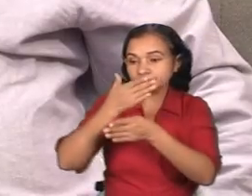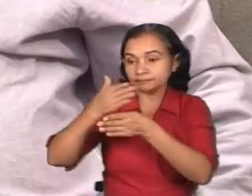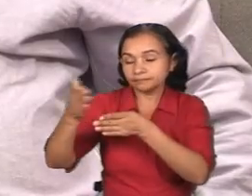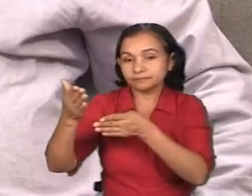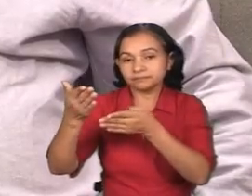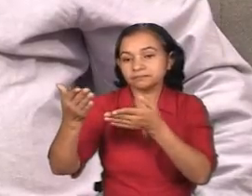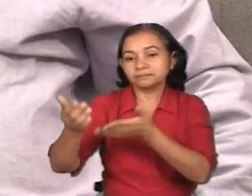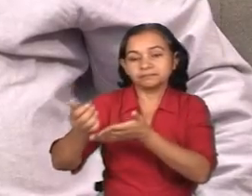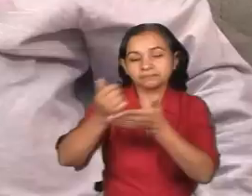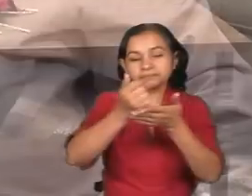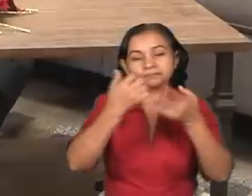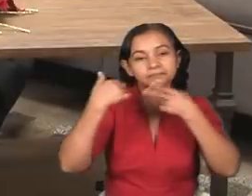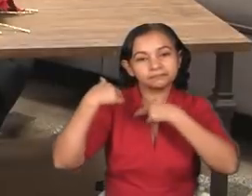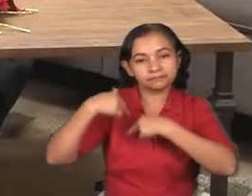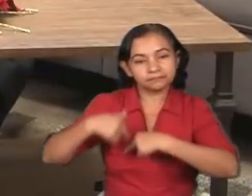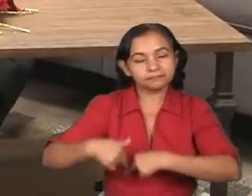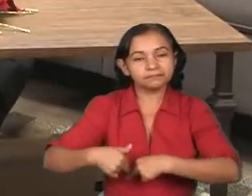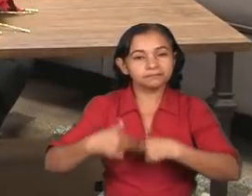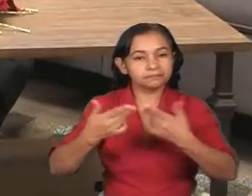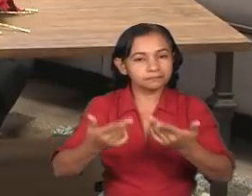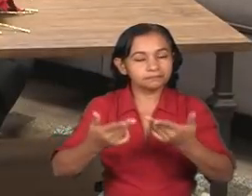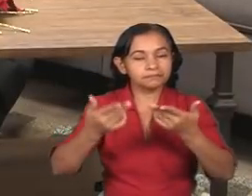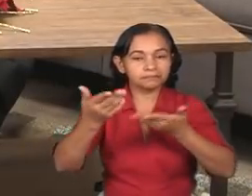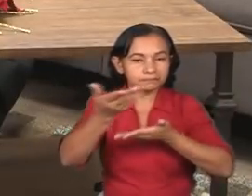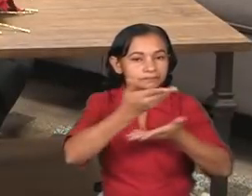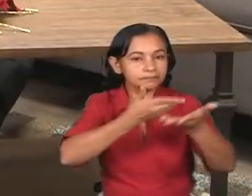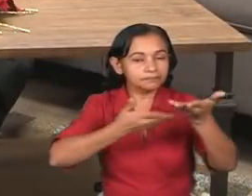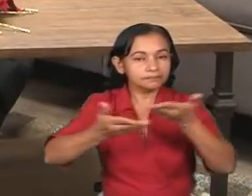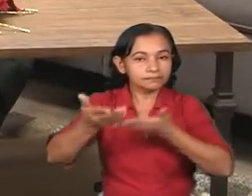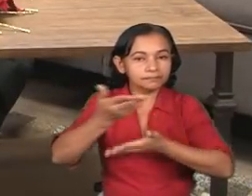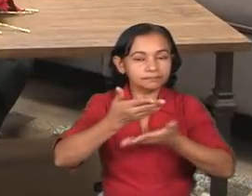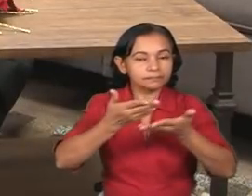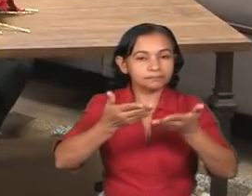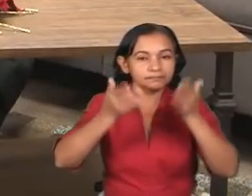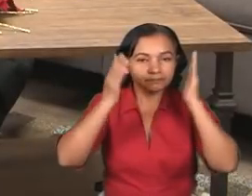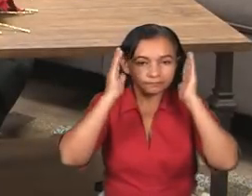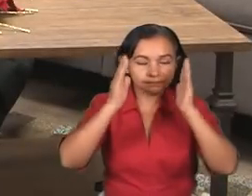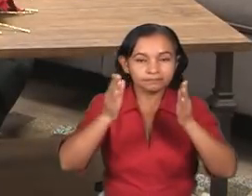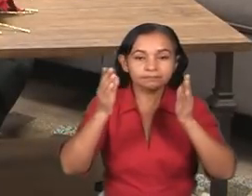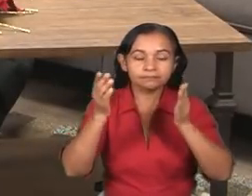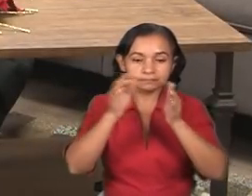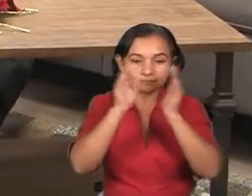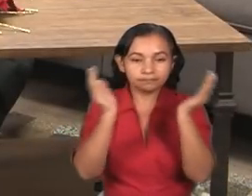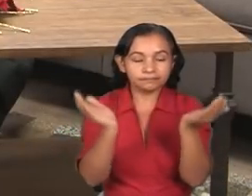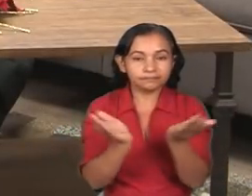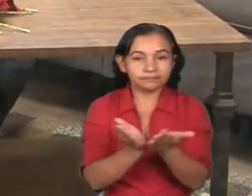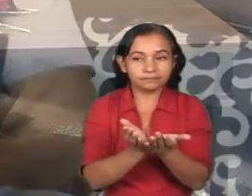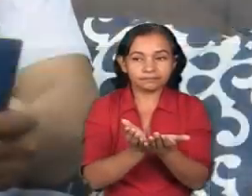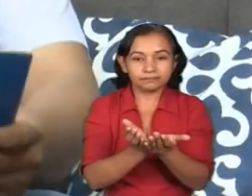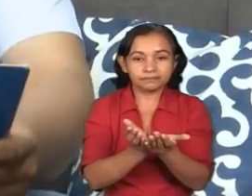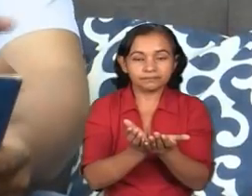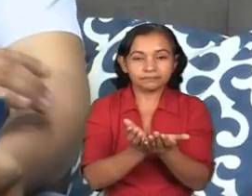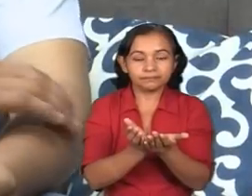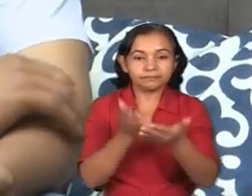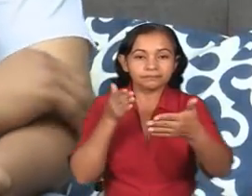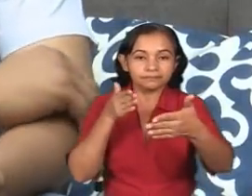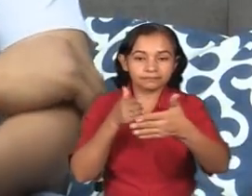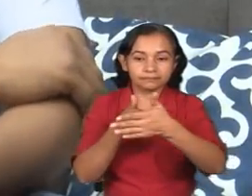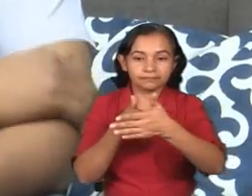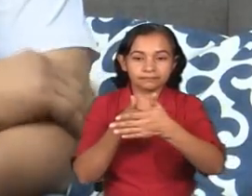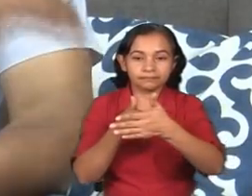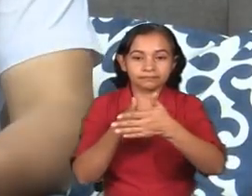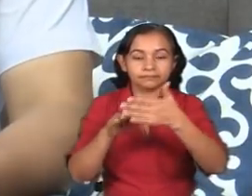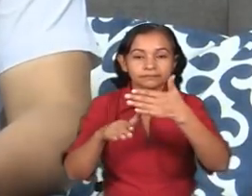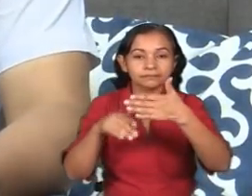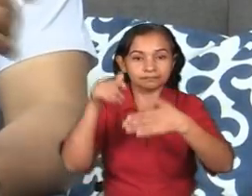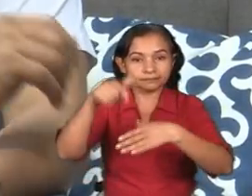como un servicio para la humanidad, claro, pero también es parte de esa convivencia y esa coexistencia con la madre naturaleza. ¿Cómo no? Nosotros tenemos que hacer una pausa,